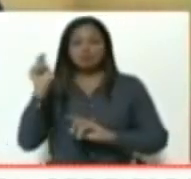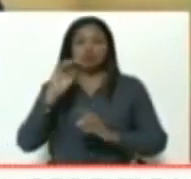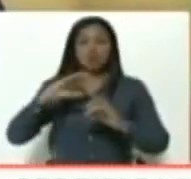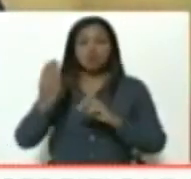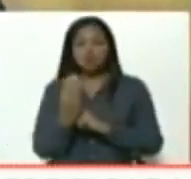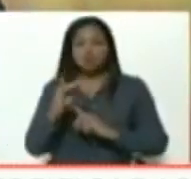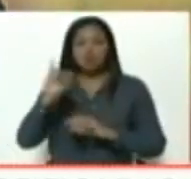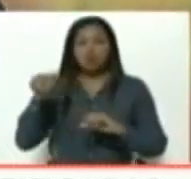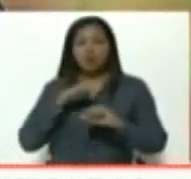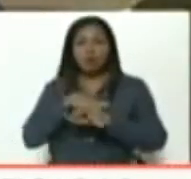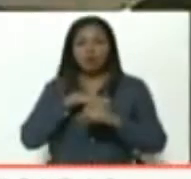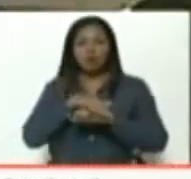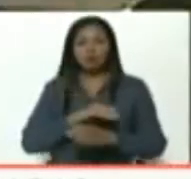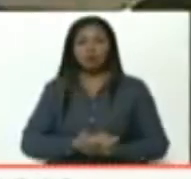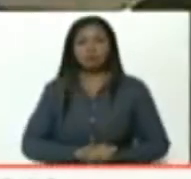Cultura, Jorge Rodríguez.